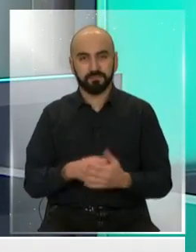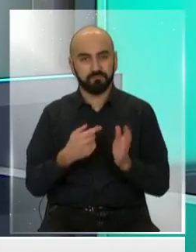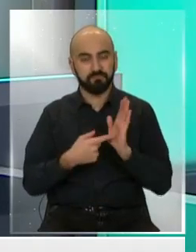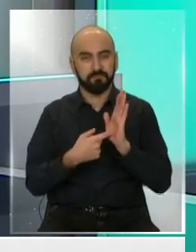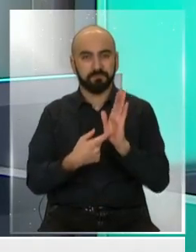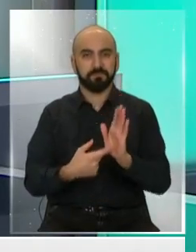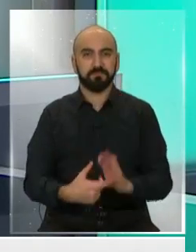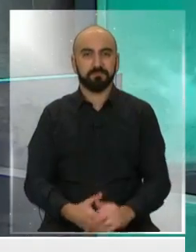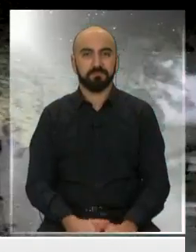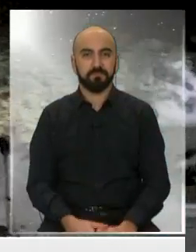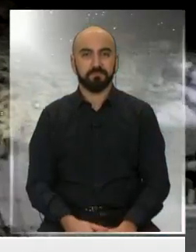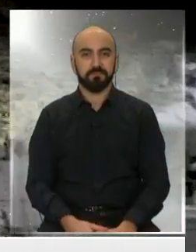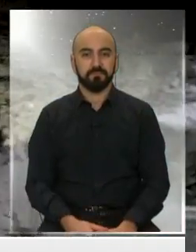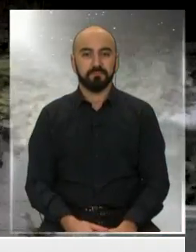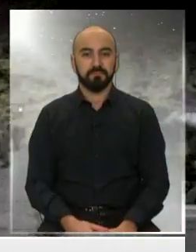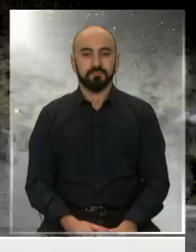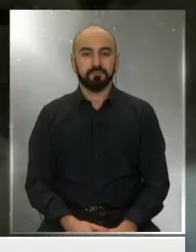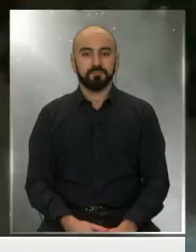Vergara.